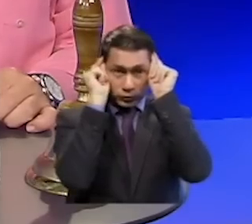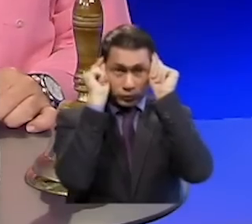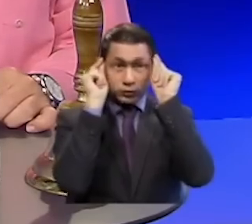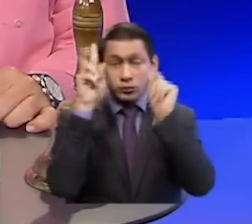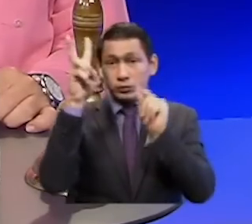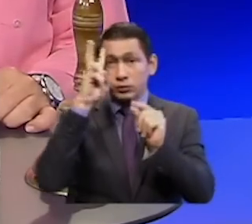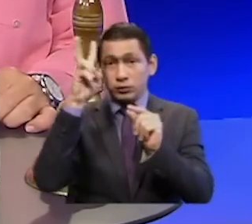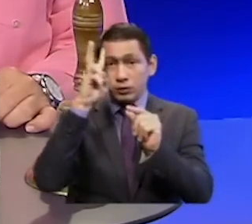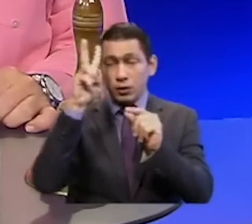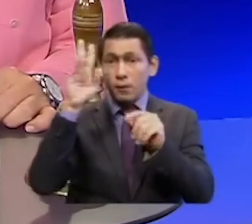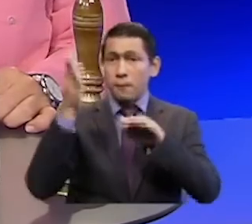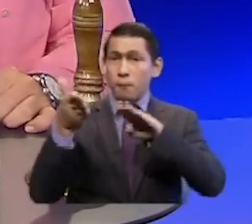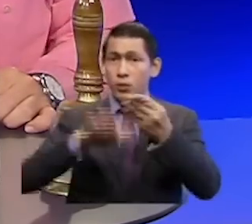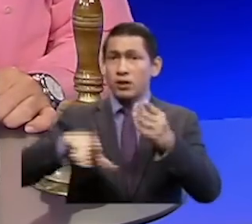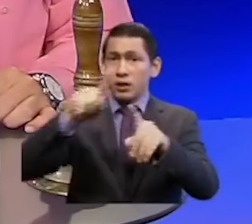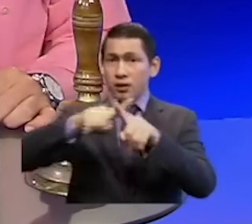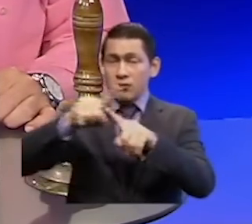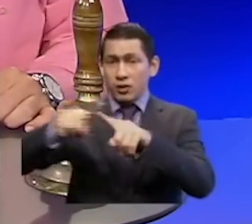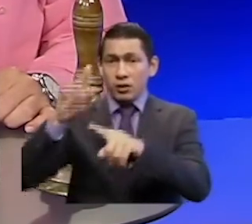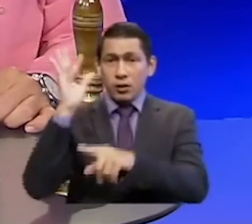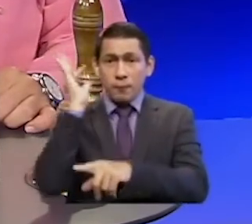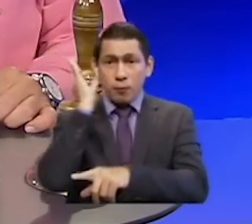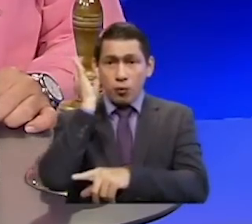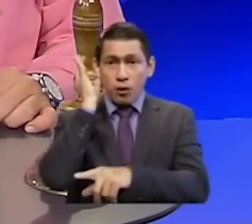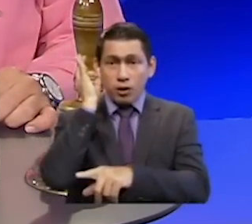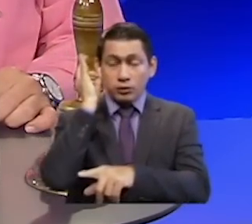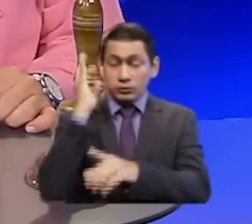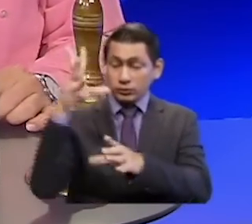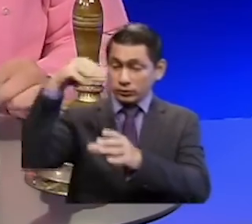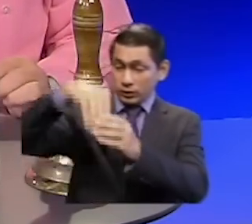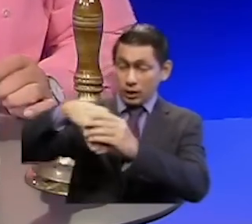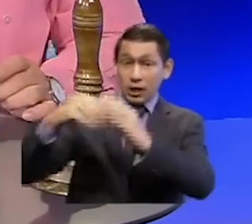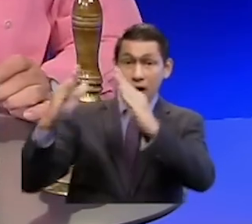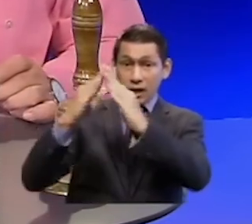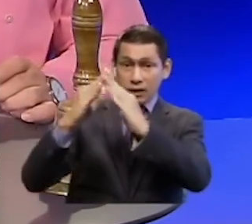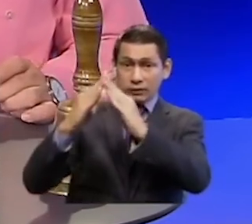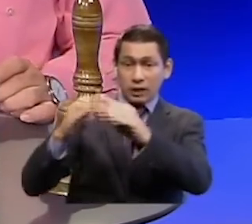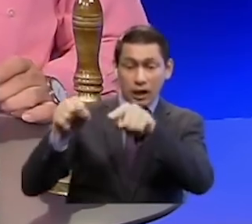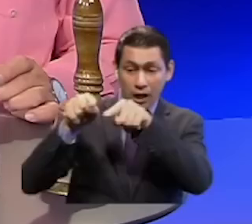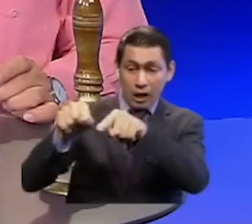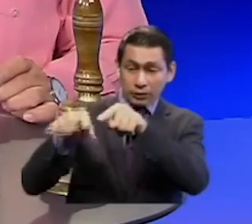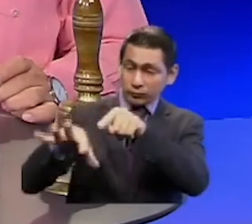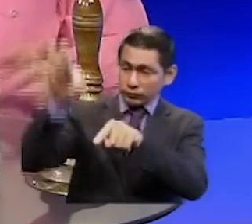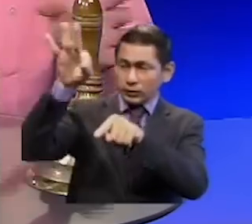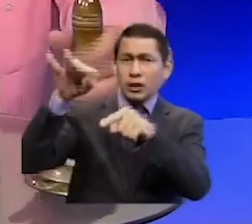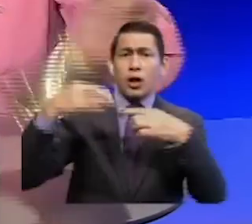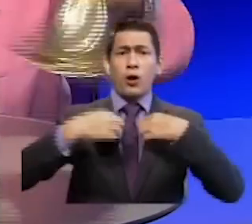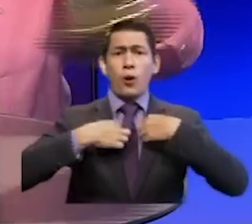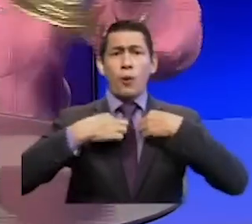otras mujeres, señoras y señores. En la casa del tipo encontraron más prendas femeninas. 8:08.